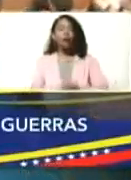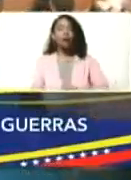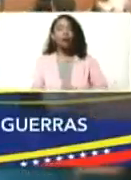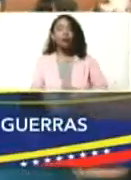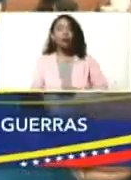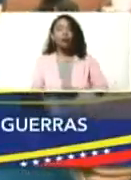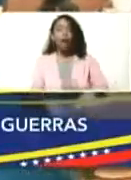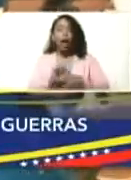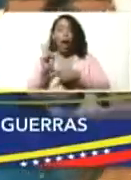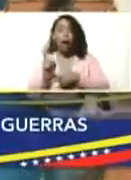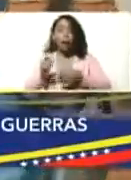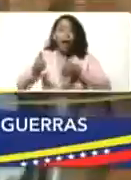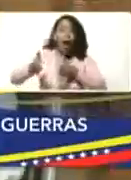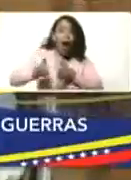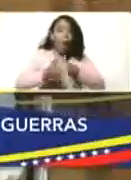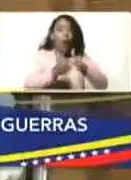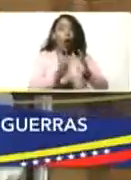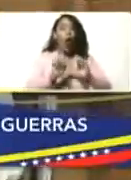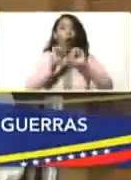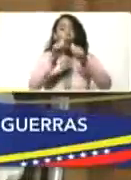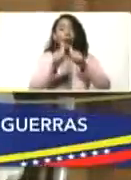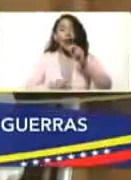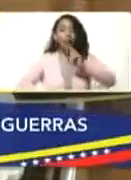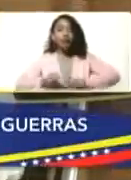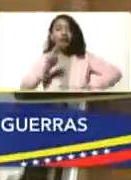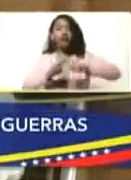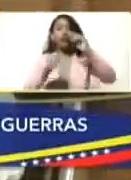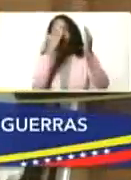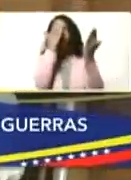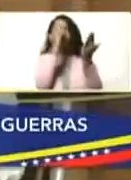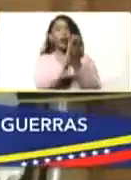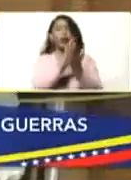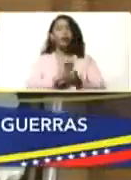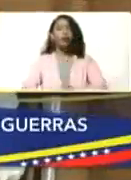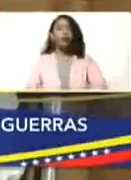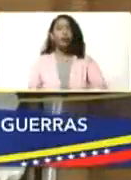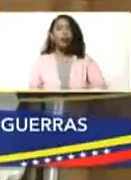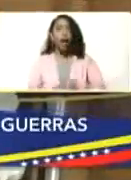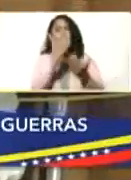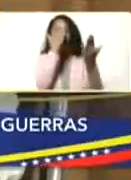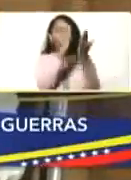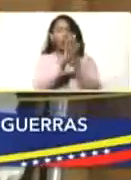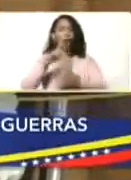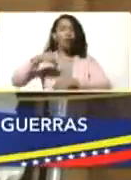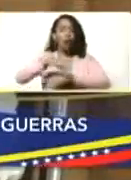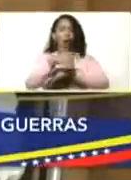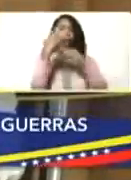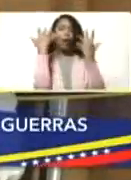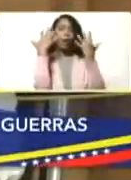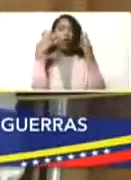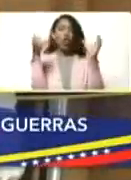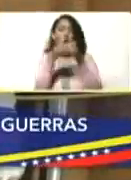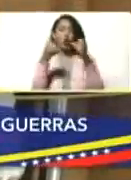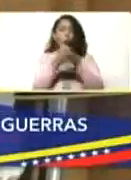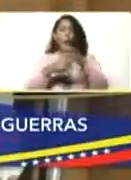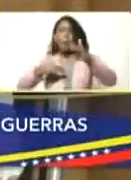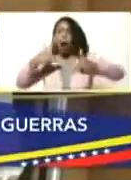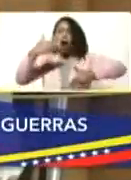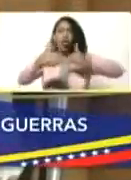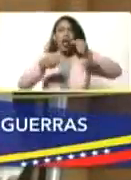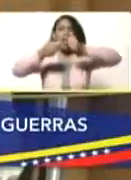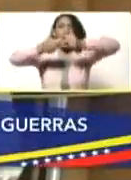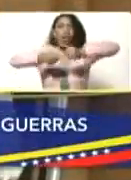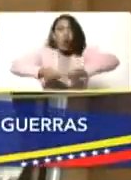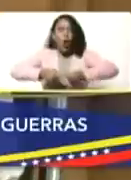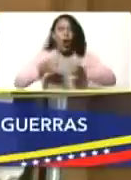Ese camino comienza por reconstruir la frontera. La frontera está en manos de las mafias. Quedó en manos